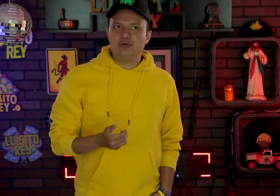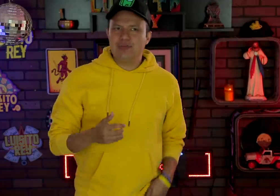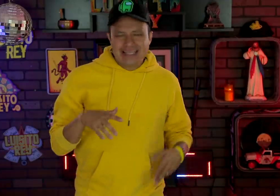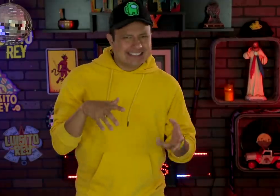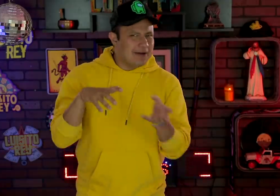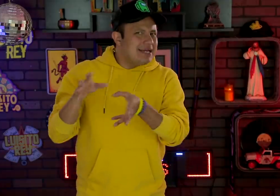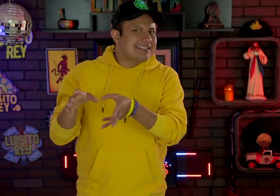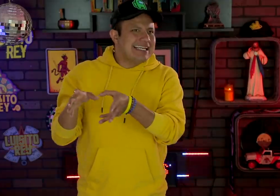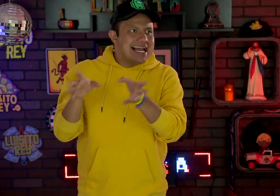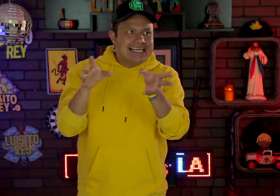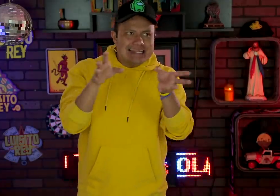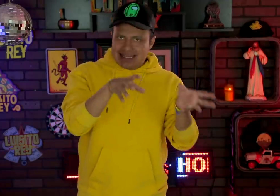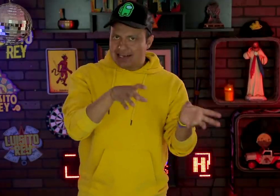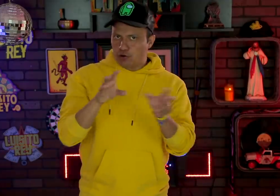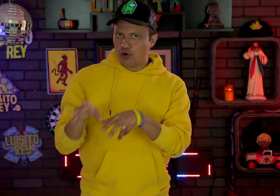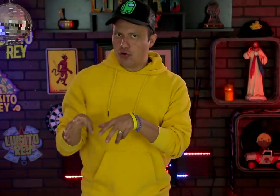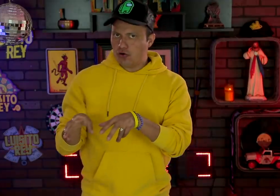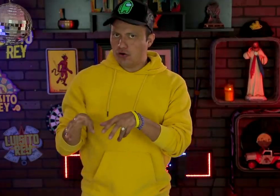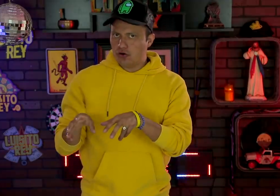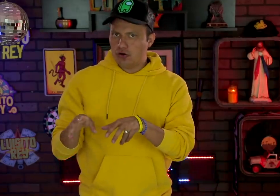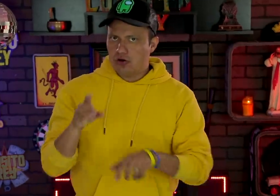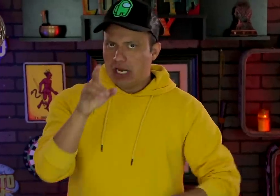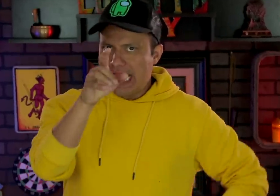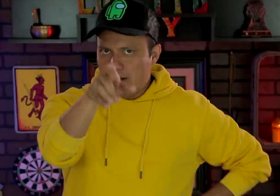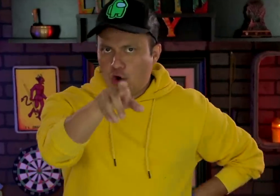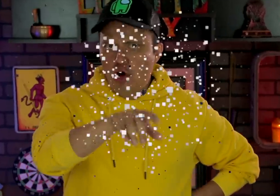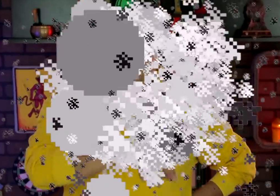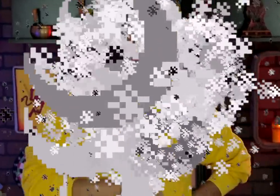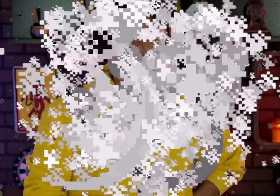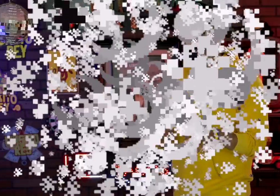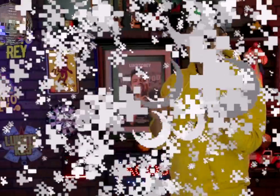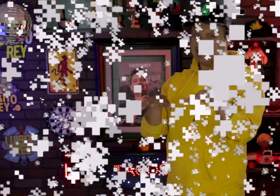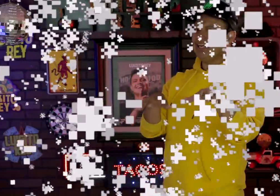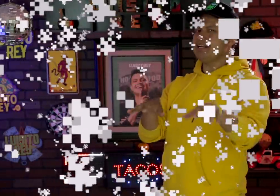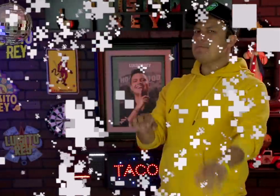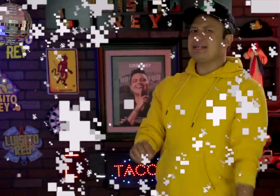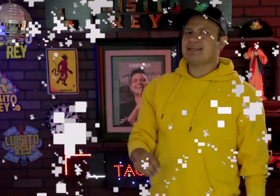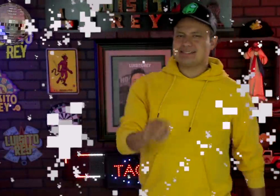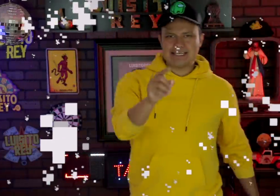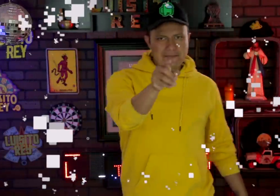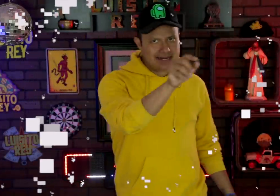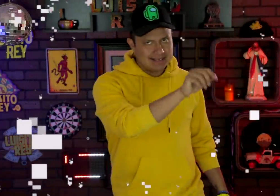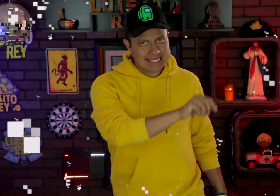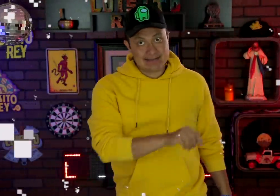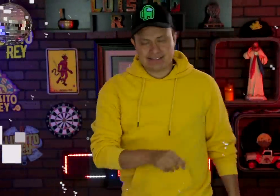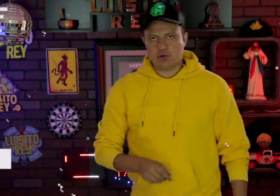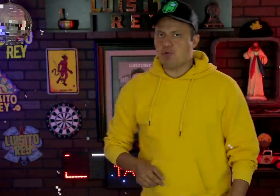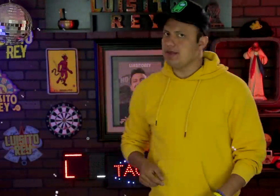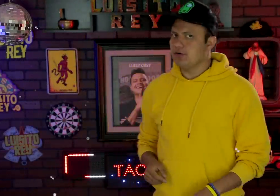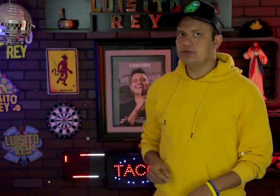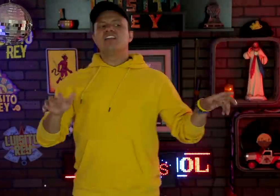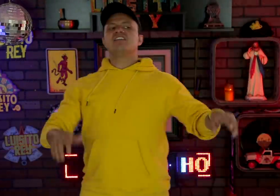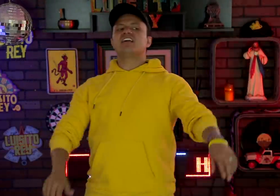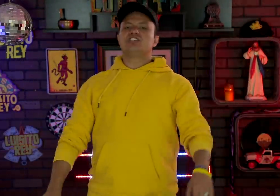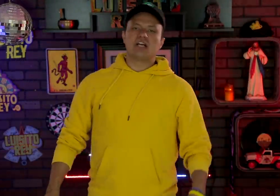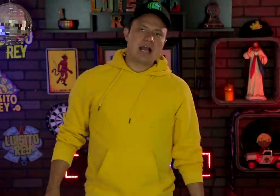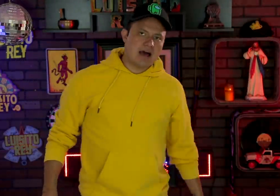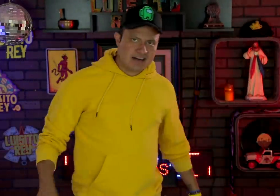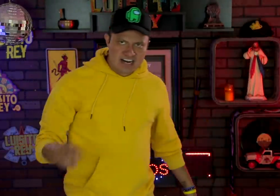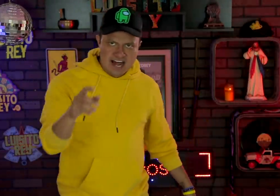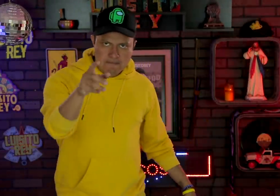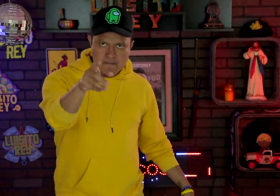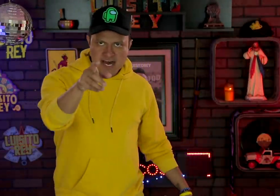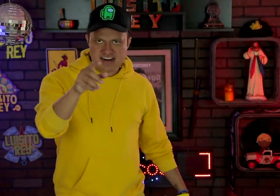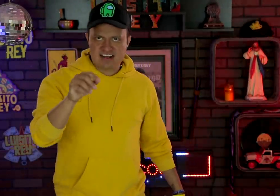incertidumbre de saber si alguien tiene o no El codo Si quieren en verdad saber quién se cuidó Tienen que